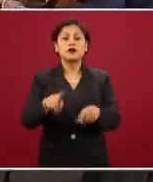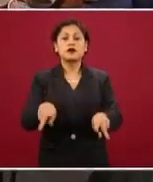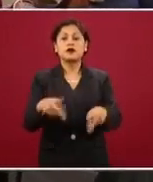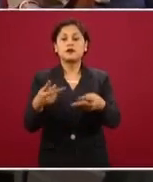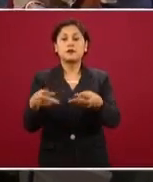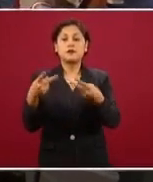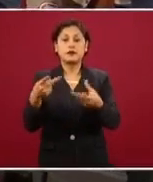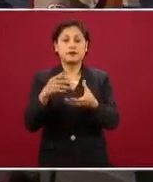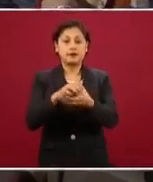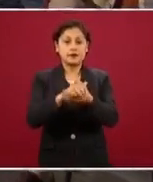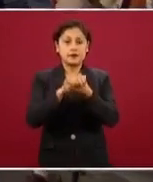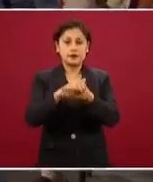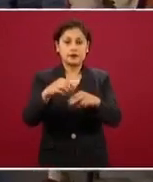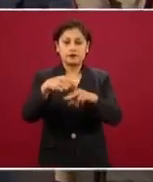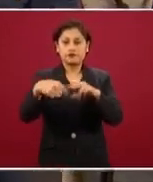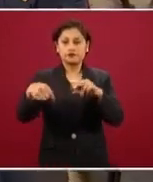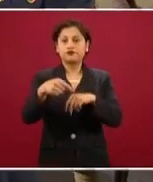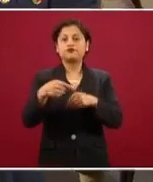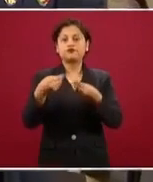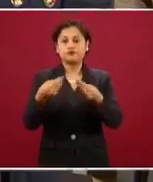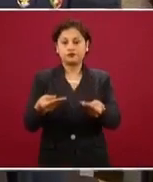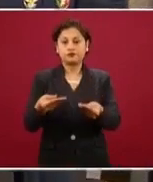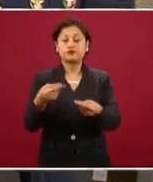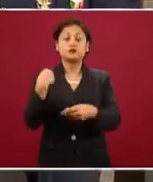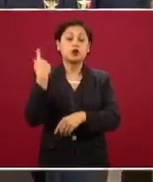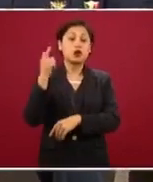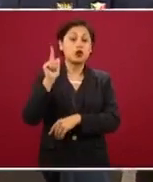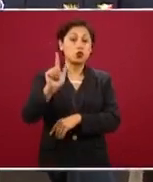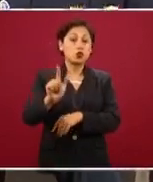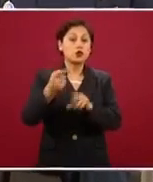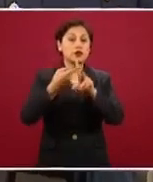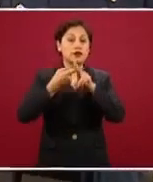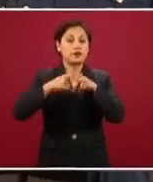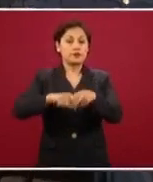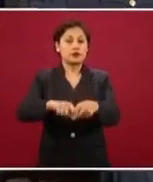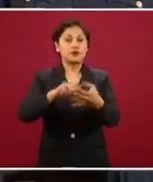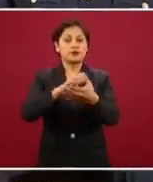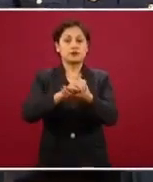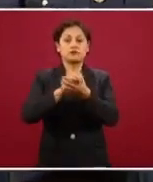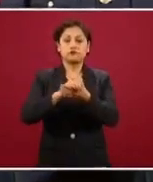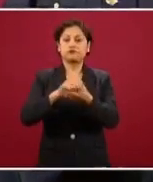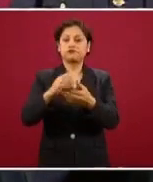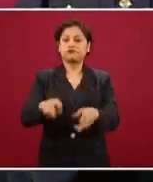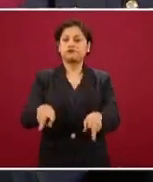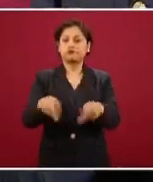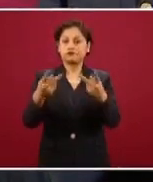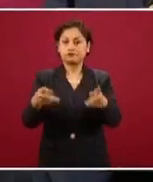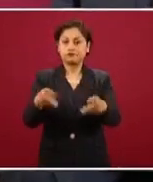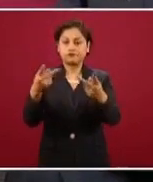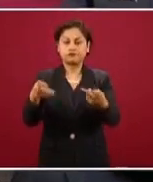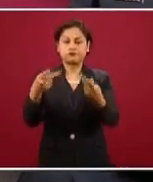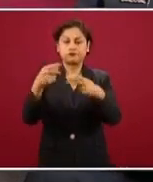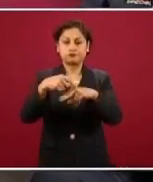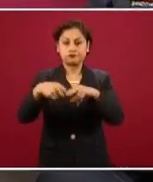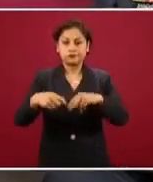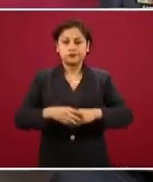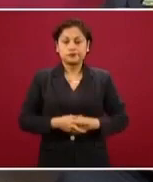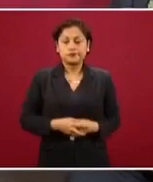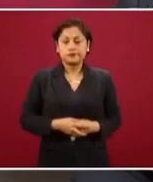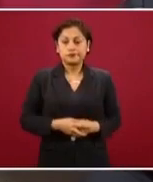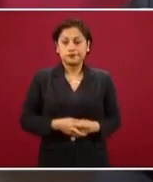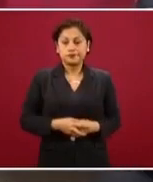la lotería. El lunes próximo empiezan a venderse y vamos a aprovechar